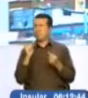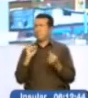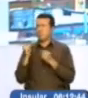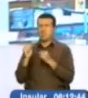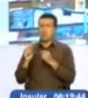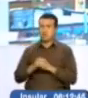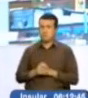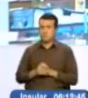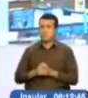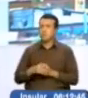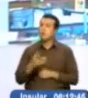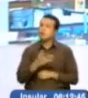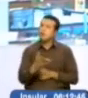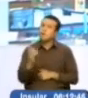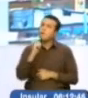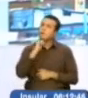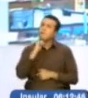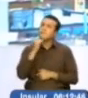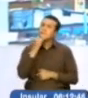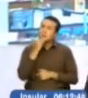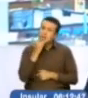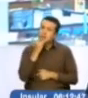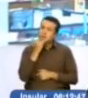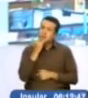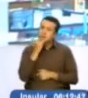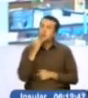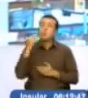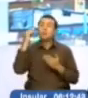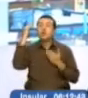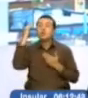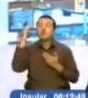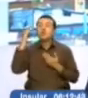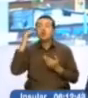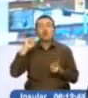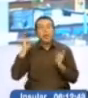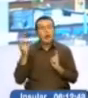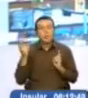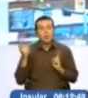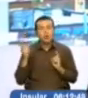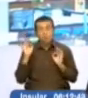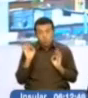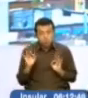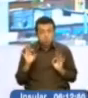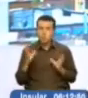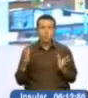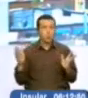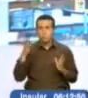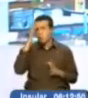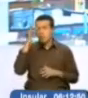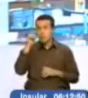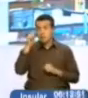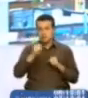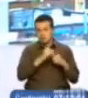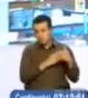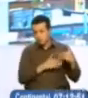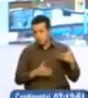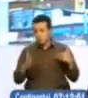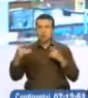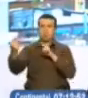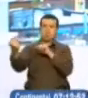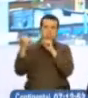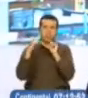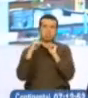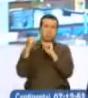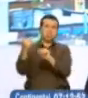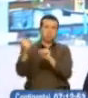¿qué me parece ahí? Es que hay una falsa corrección política. Porque dado lo que ha ocurrido en estos 10 años, es decir, la confrontación